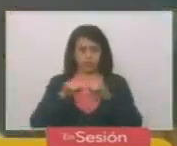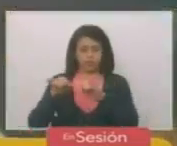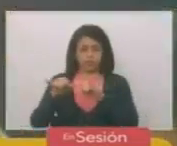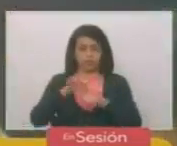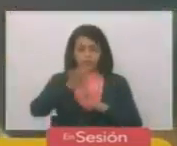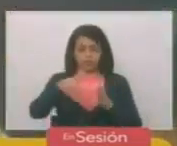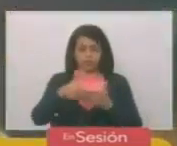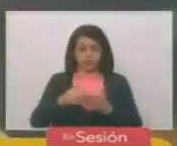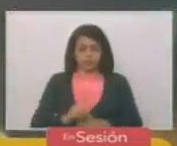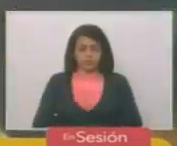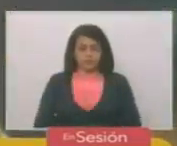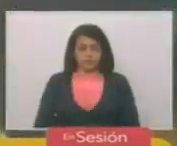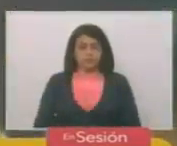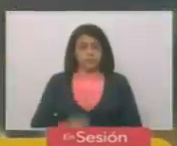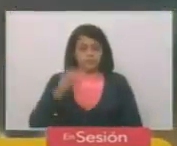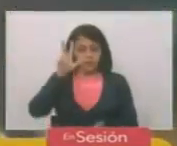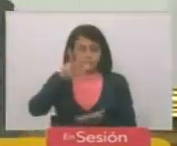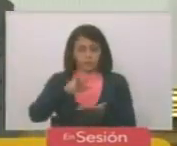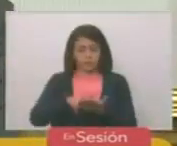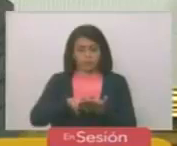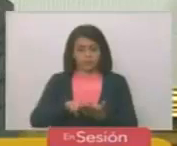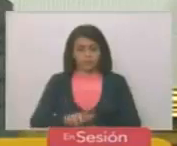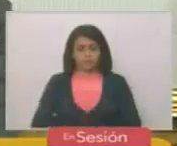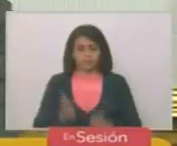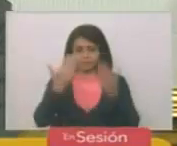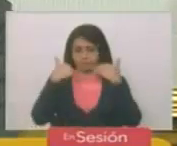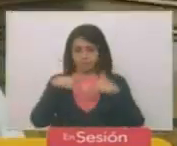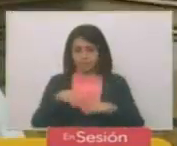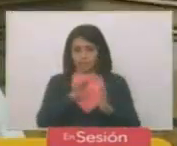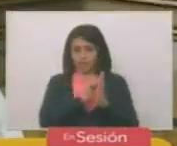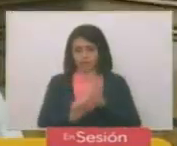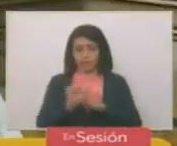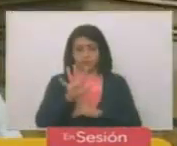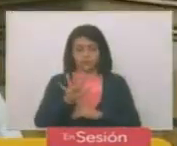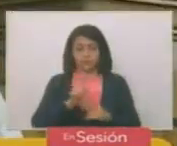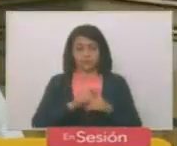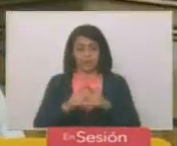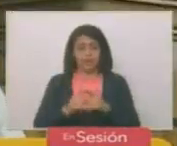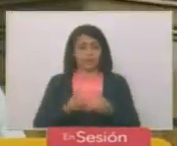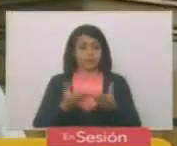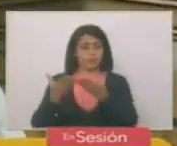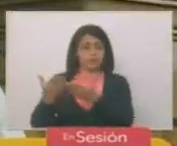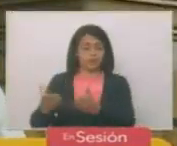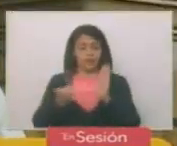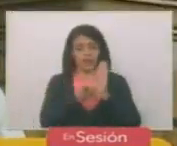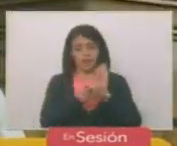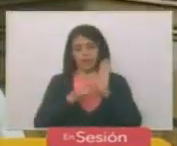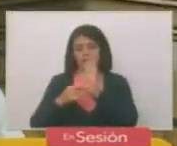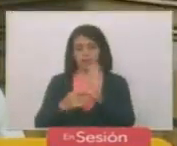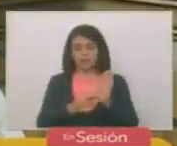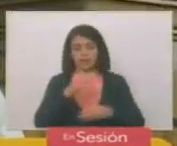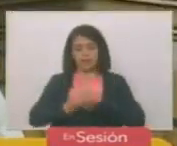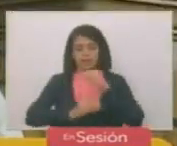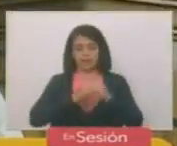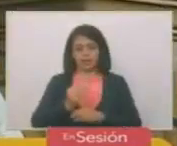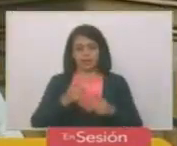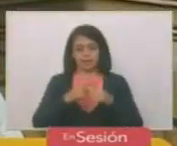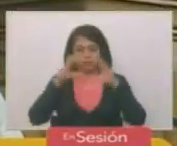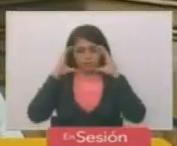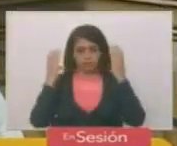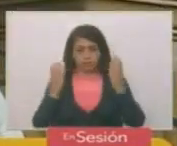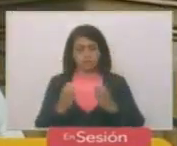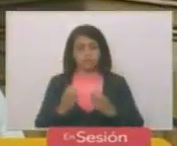género. En consideración. Aprobado. Siguiente. Artículo 5. Las disposiciones de esta ley se aplicarán bajo el enfoque